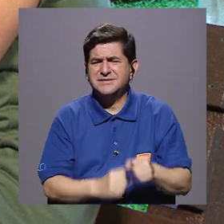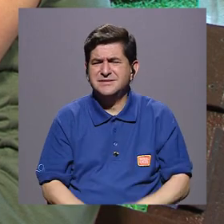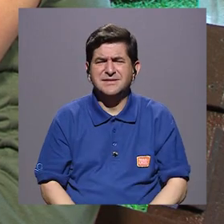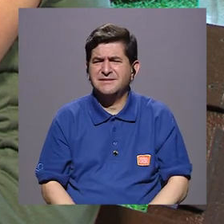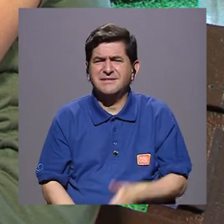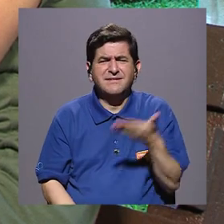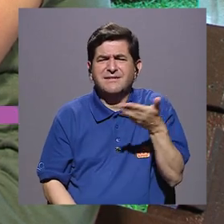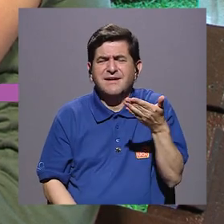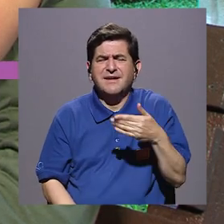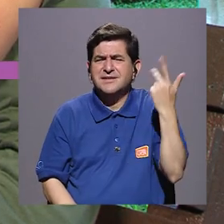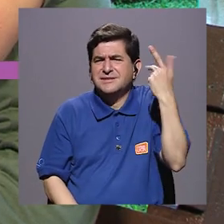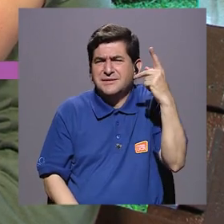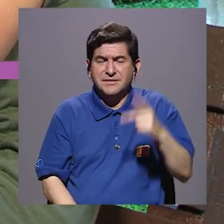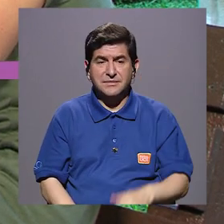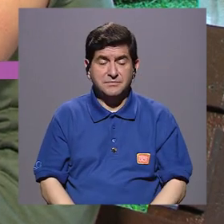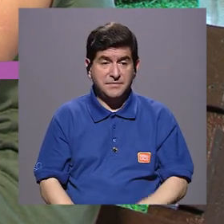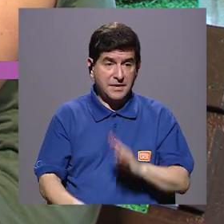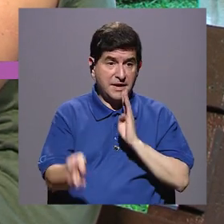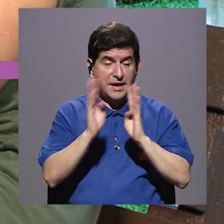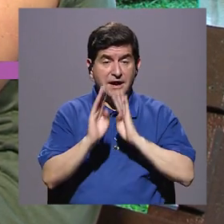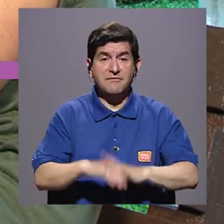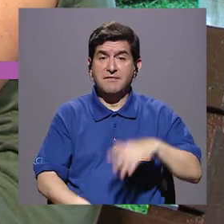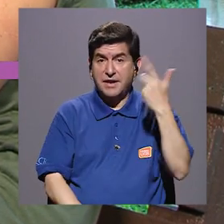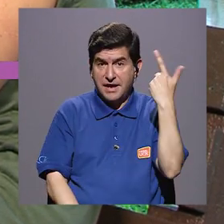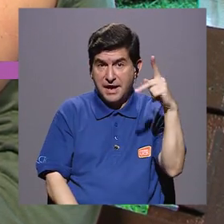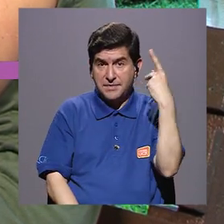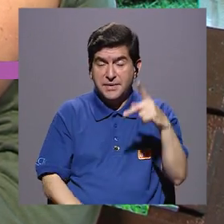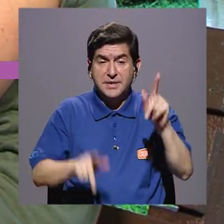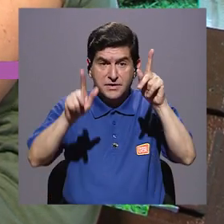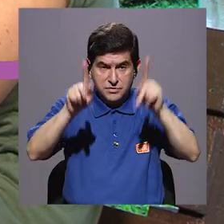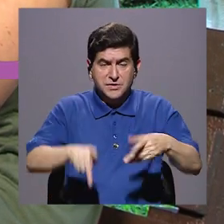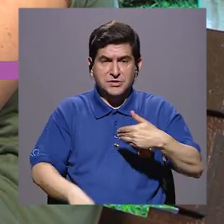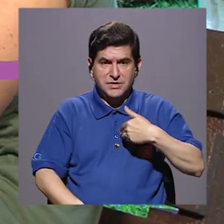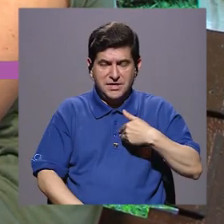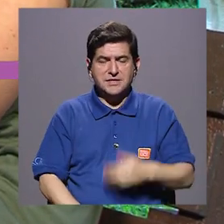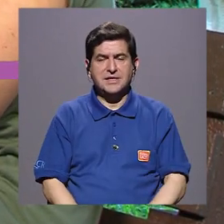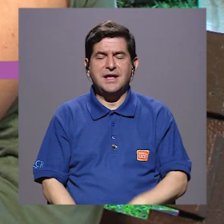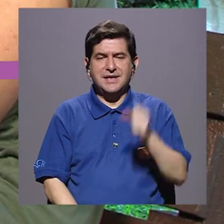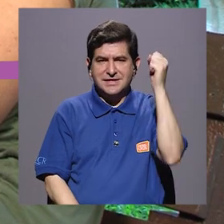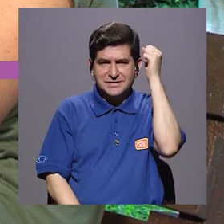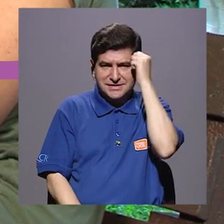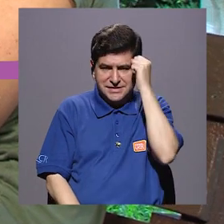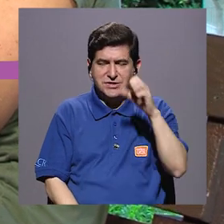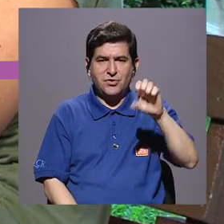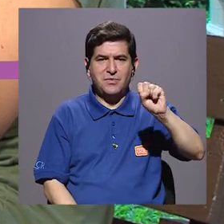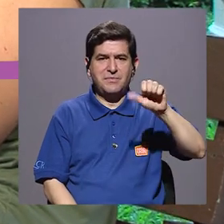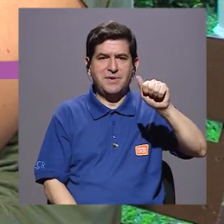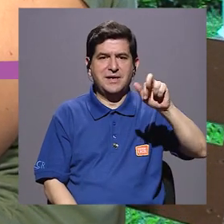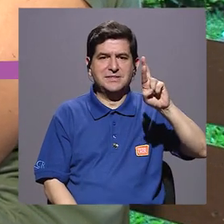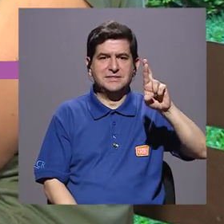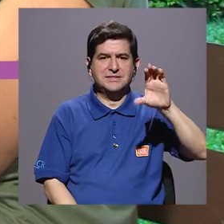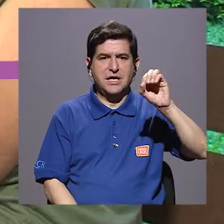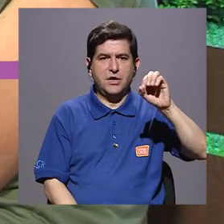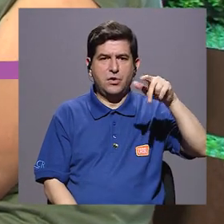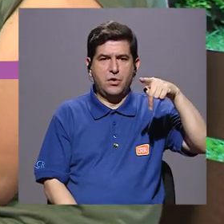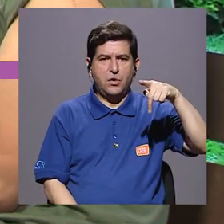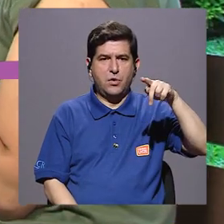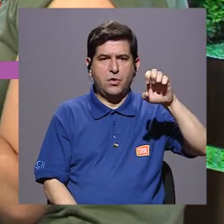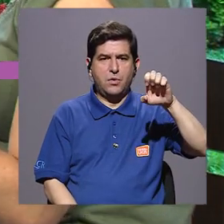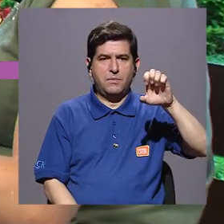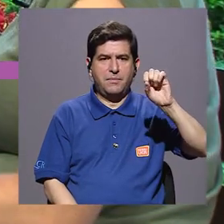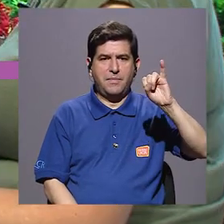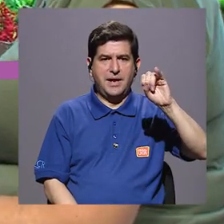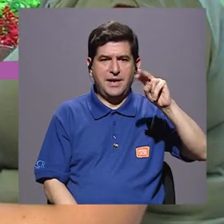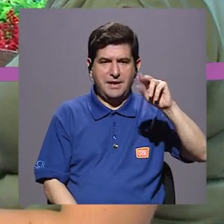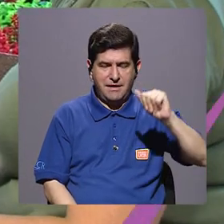Bueno, cuando se habla quizás de riesgos pues atribuibles a una persona con síndrome de sarcopenia, estaríamos hablando de pérdida